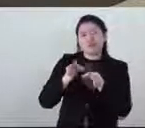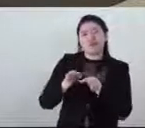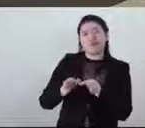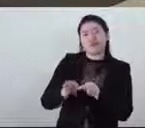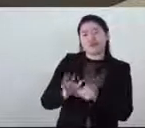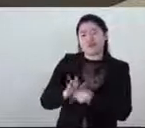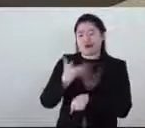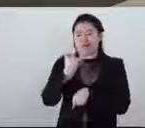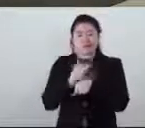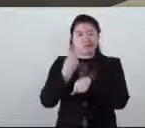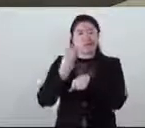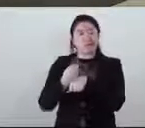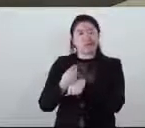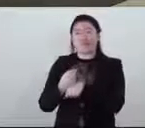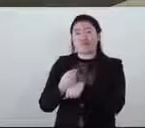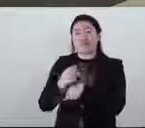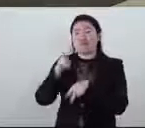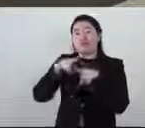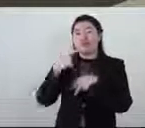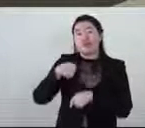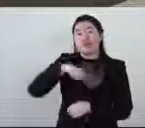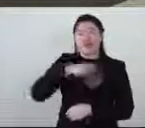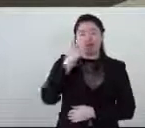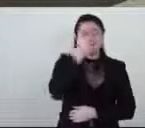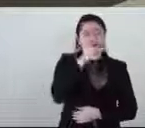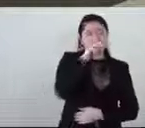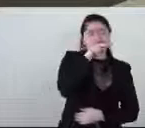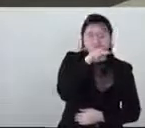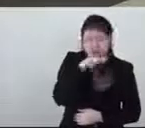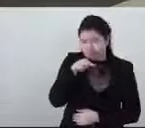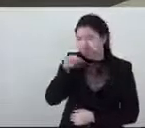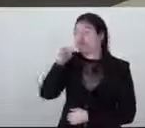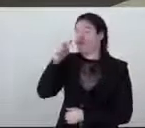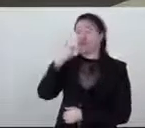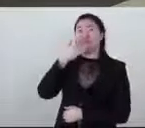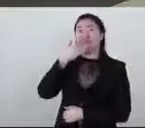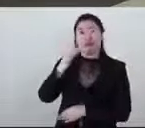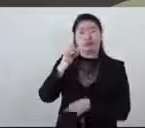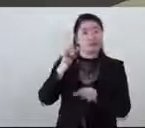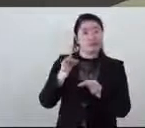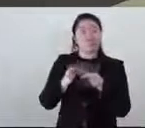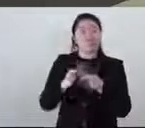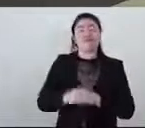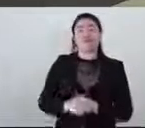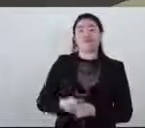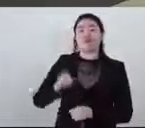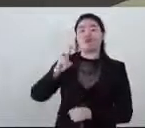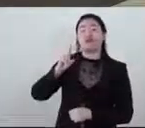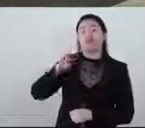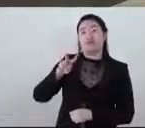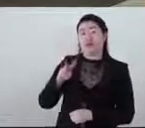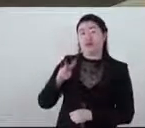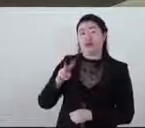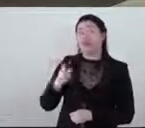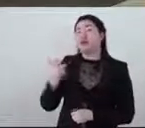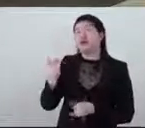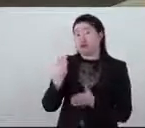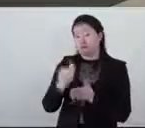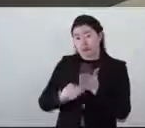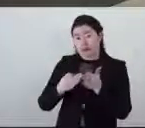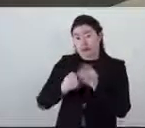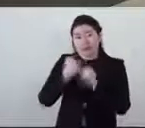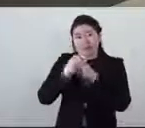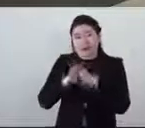mantenimiento rutinario, de acuerdo con la inspección visual en el área analizada. DNB está en proceso de revisión de la